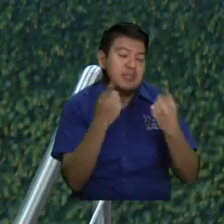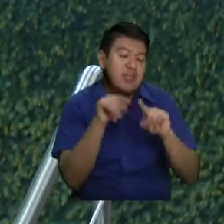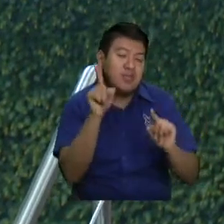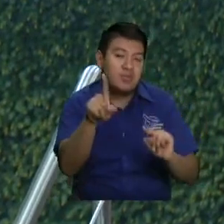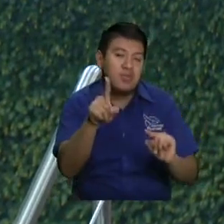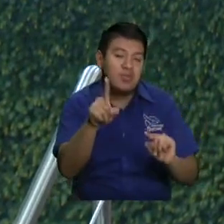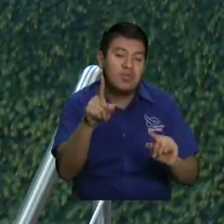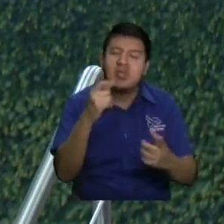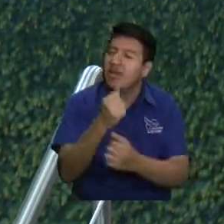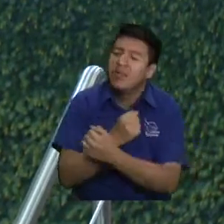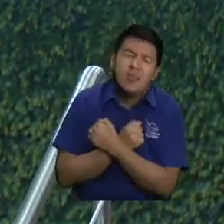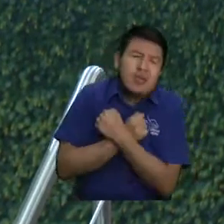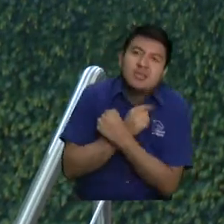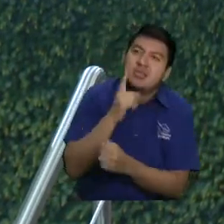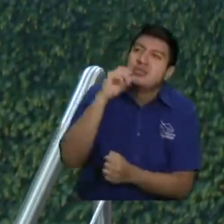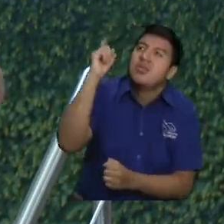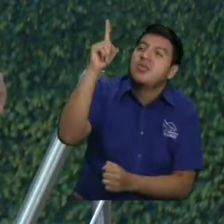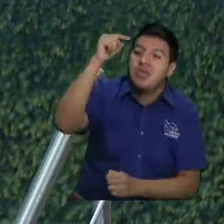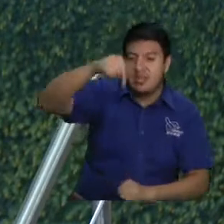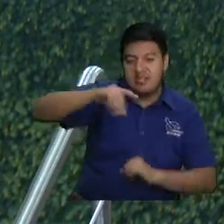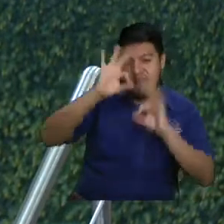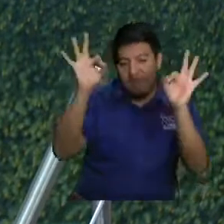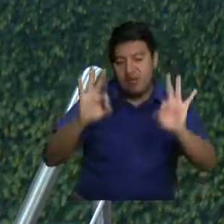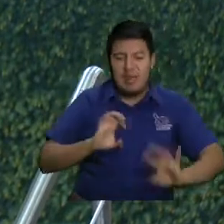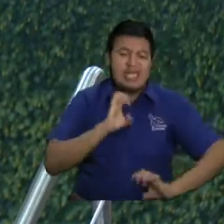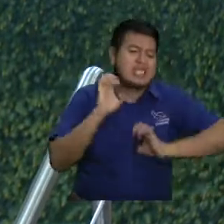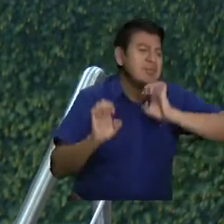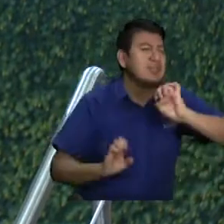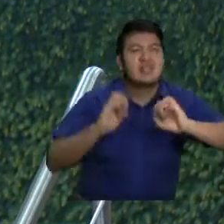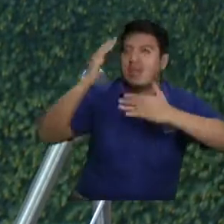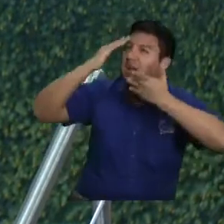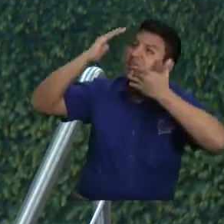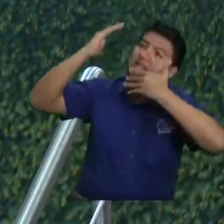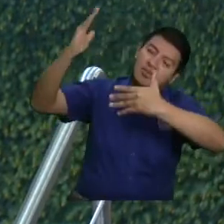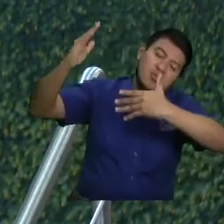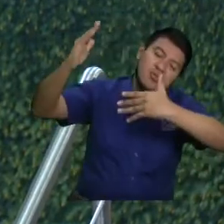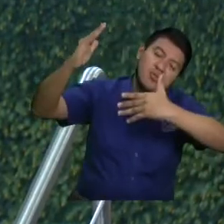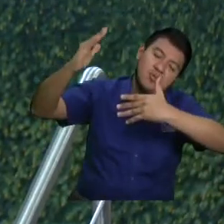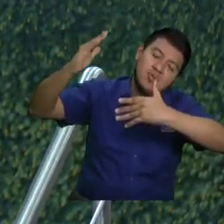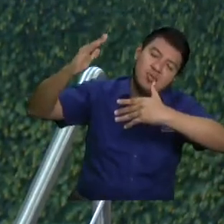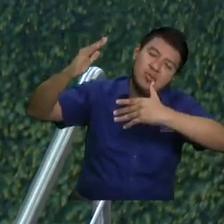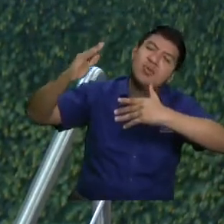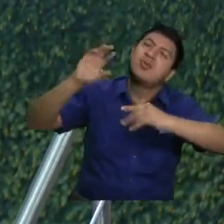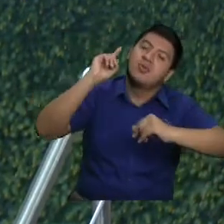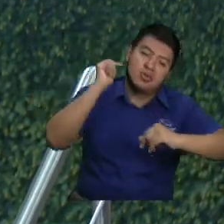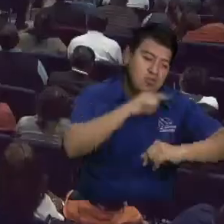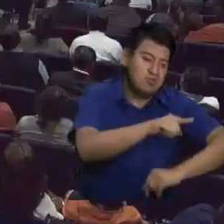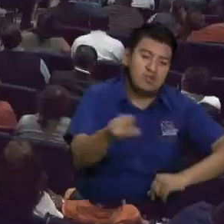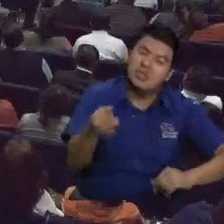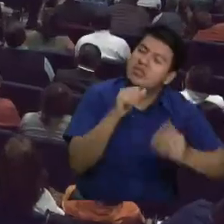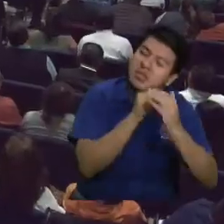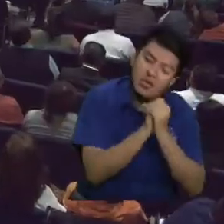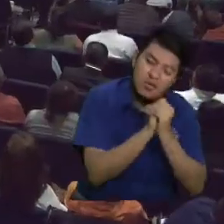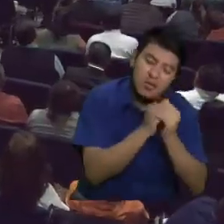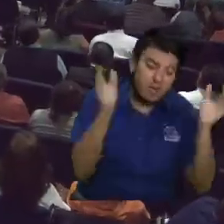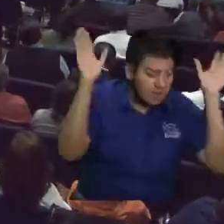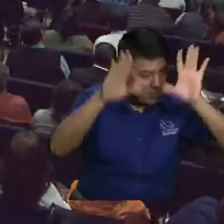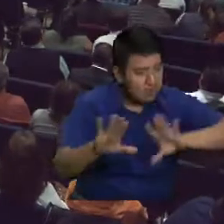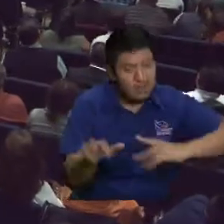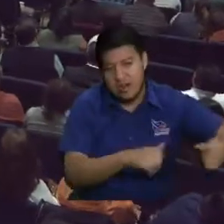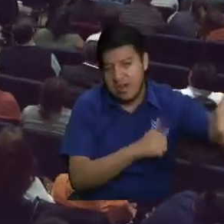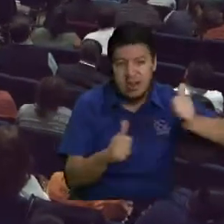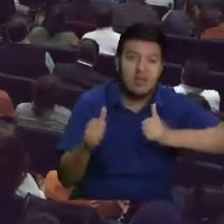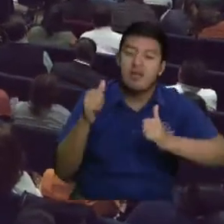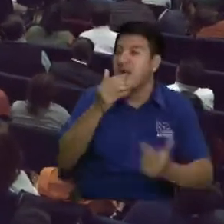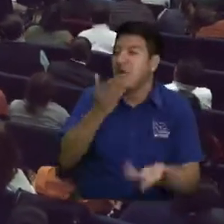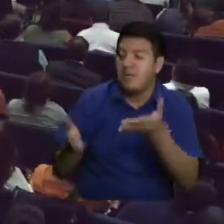haya cómo expresar su gratitud, y entonces encima de que ora, adora y alaba, dice, aunque sea esta